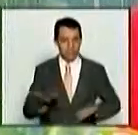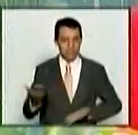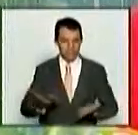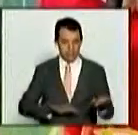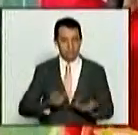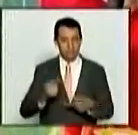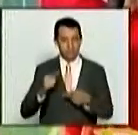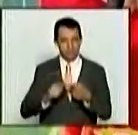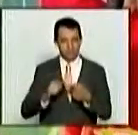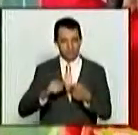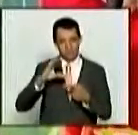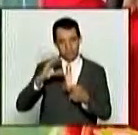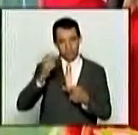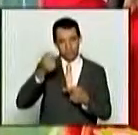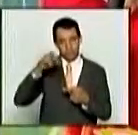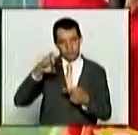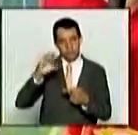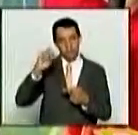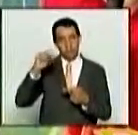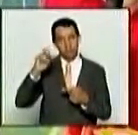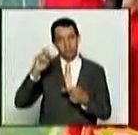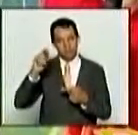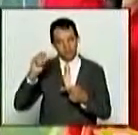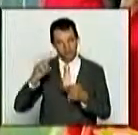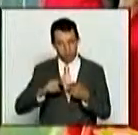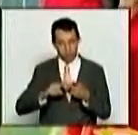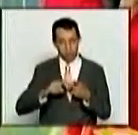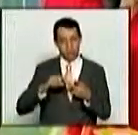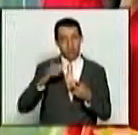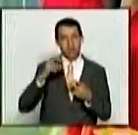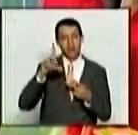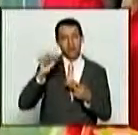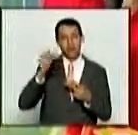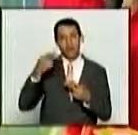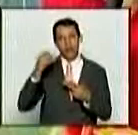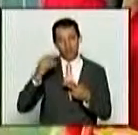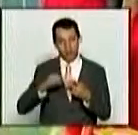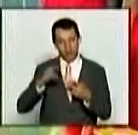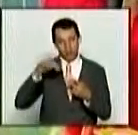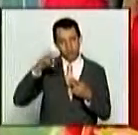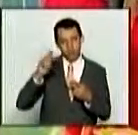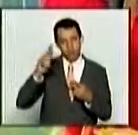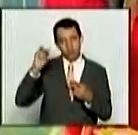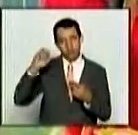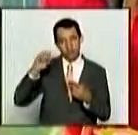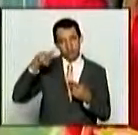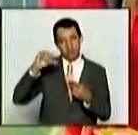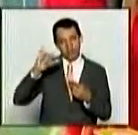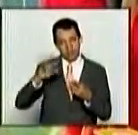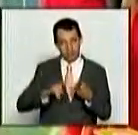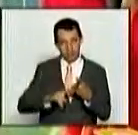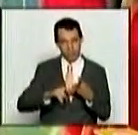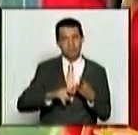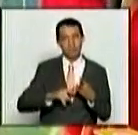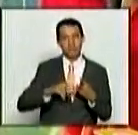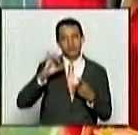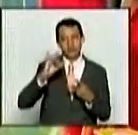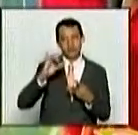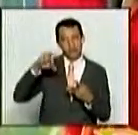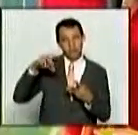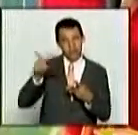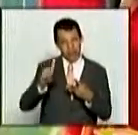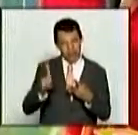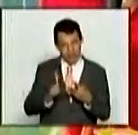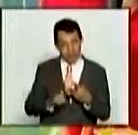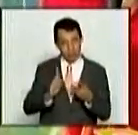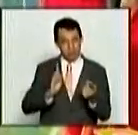nuestras sedes: Chapinero, calle 80 con Cali, El Lago, Normandía, punto de venta e IPS. Encuentra todos